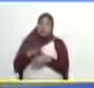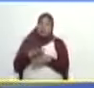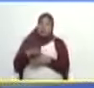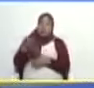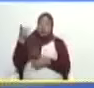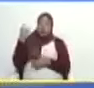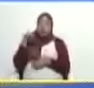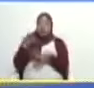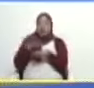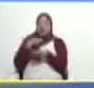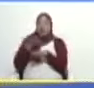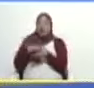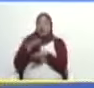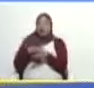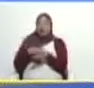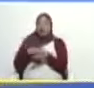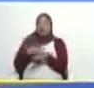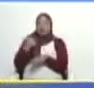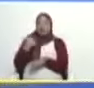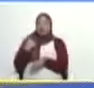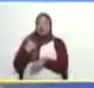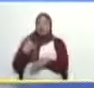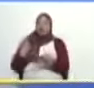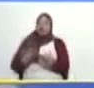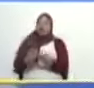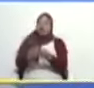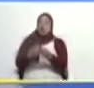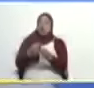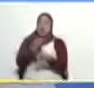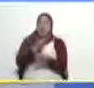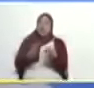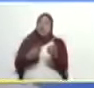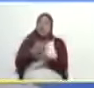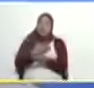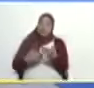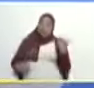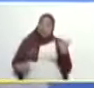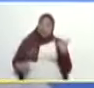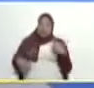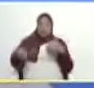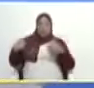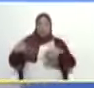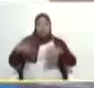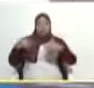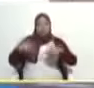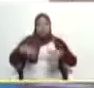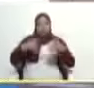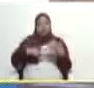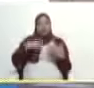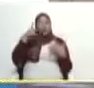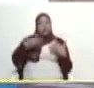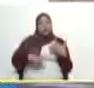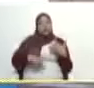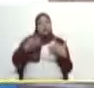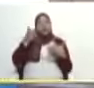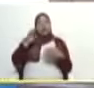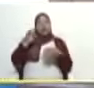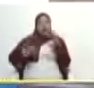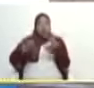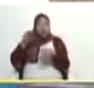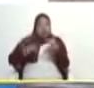Mañana jueves, yo le pido a la clase obrera que acompañe a la vicepresidenta en una tremenda marcha para llevar este proyecto de justicia